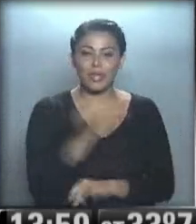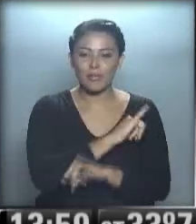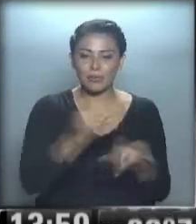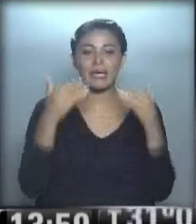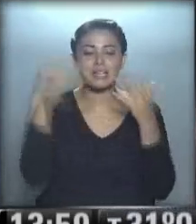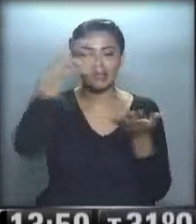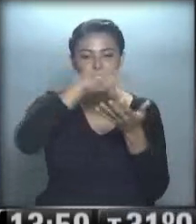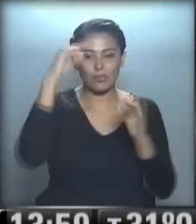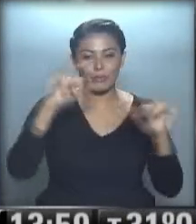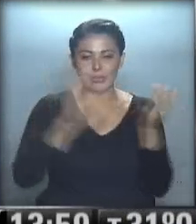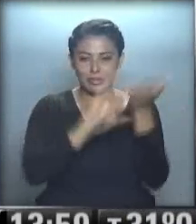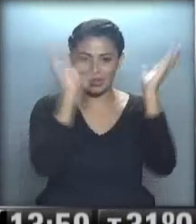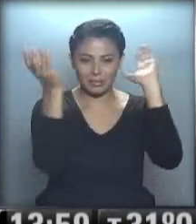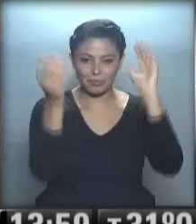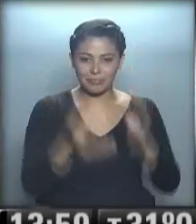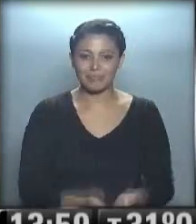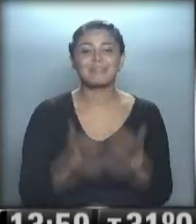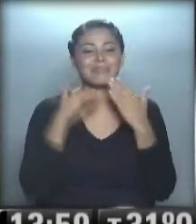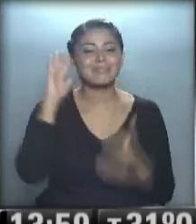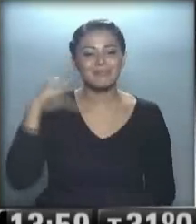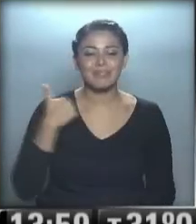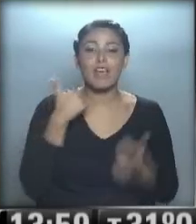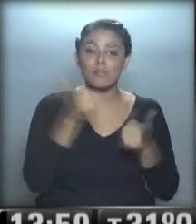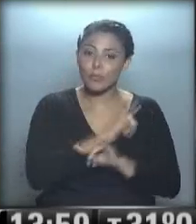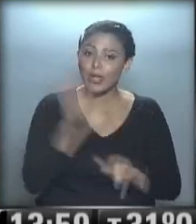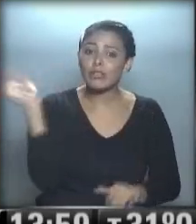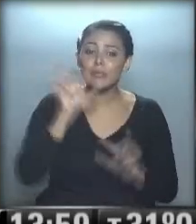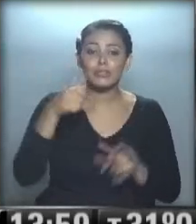Información del Servicio Meteorológico Nacional. Gracias, Nadia. Buena noticia, ¿eh?, para los que están en la costa.